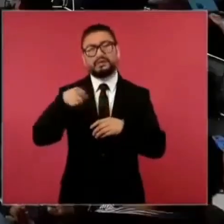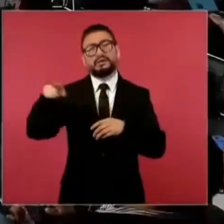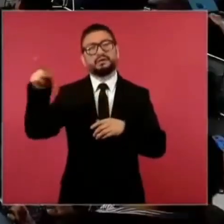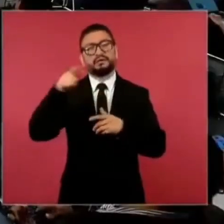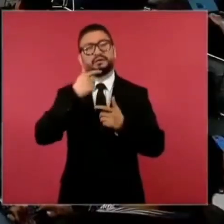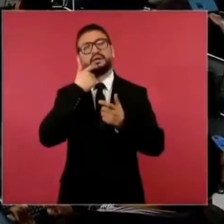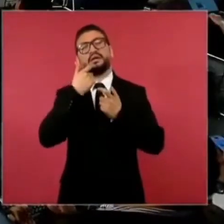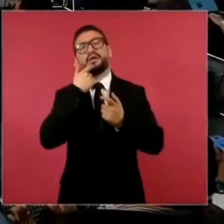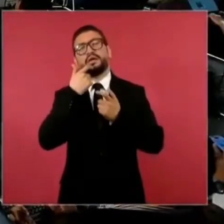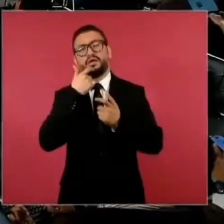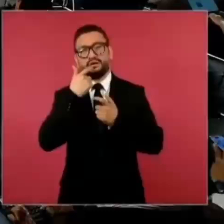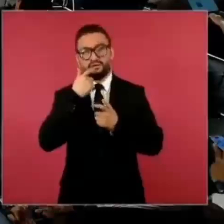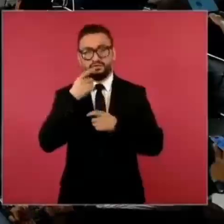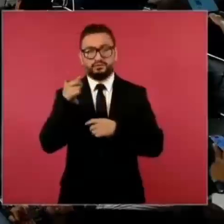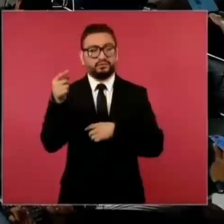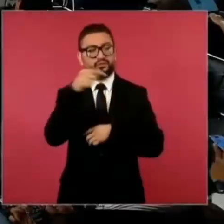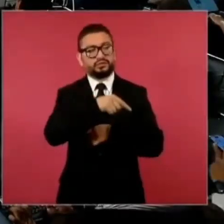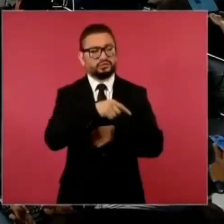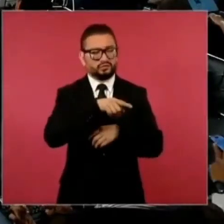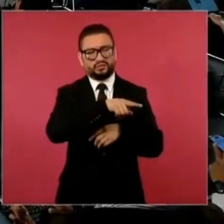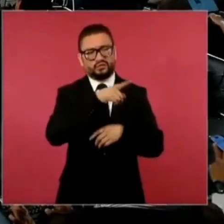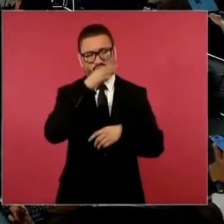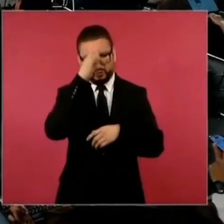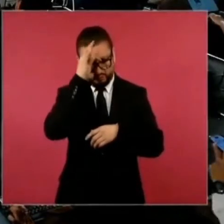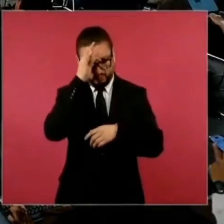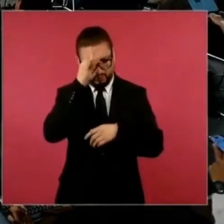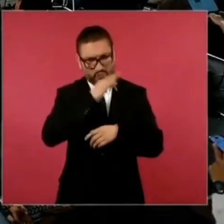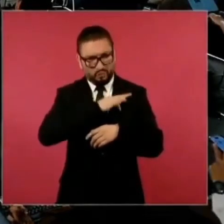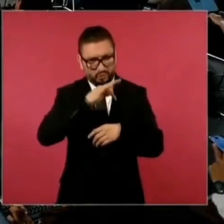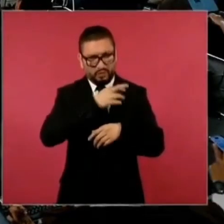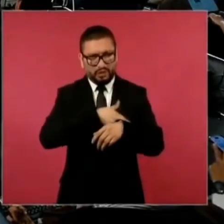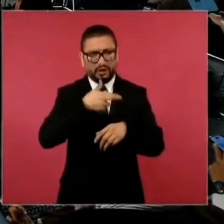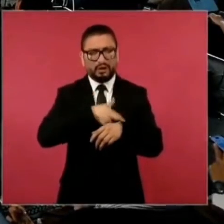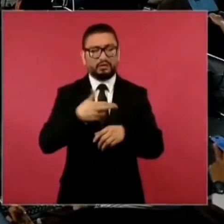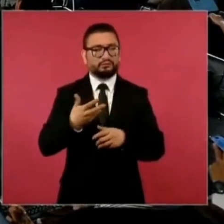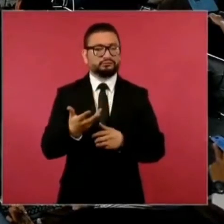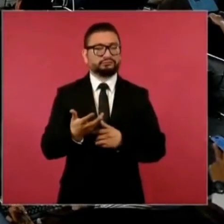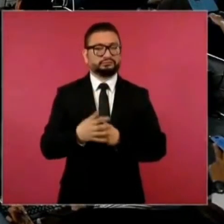de los otros, los consideraban tontos.